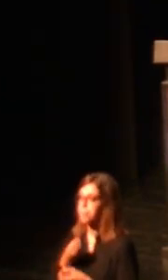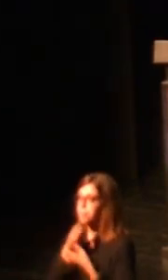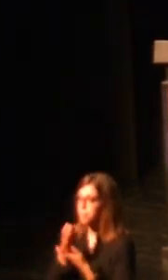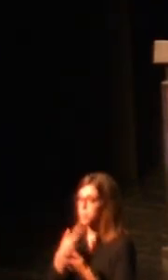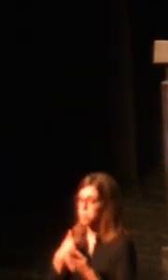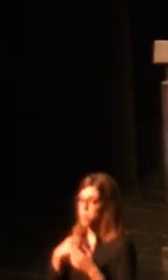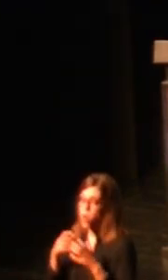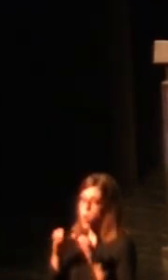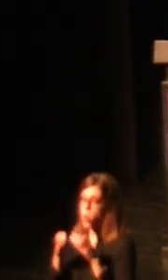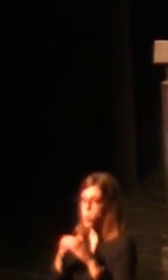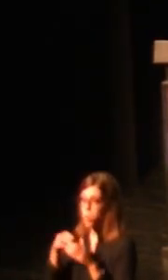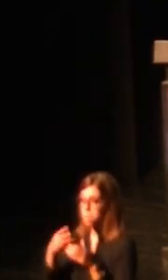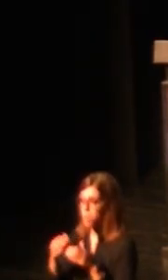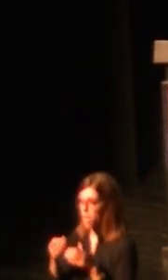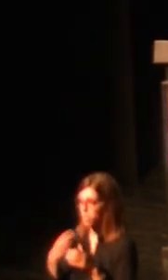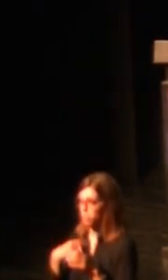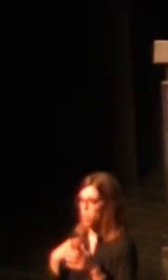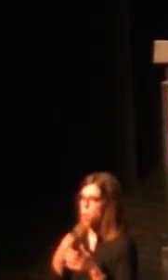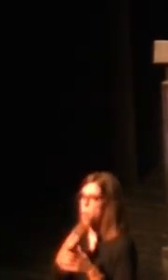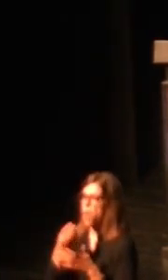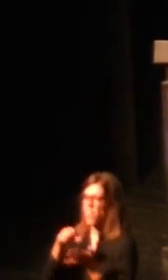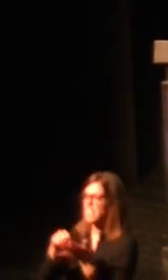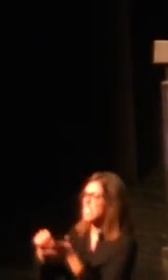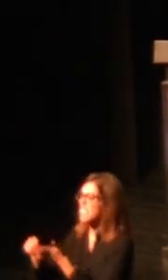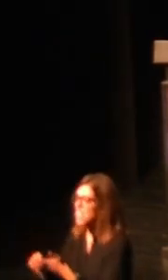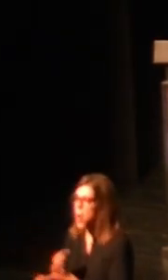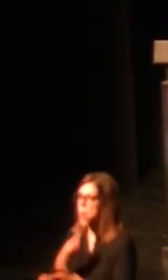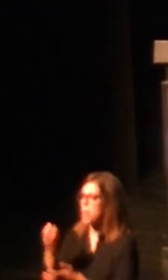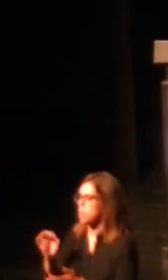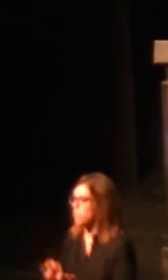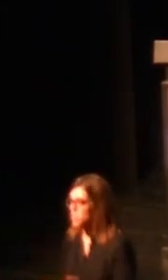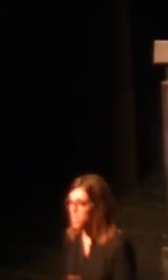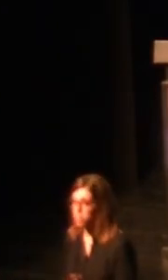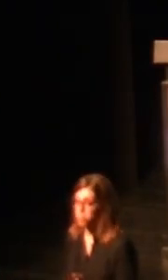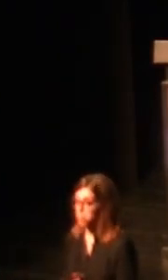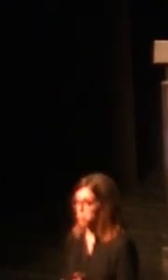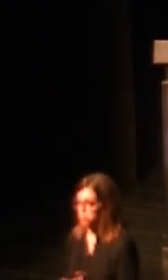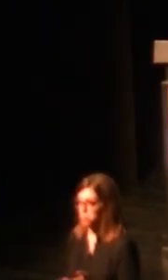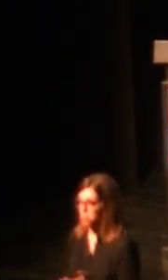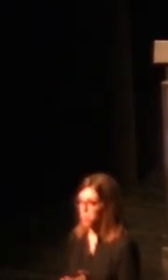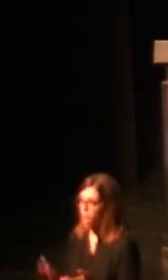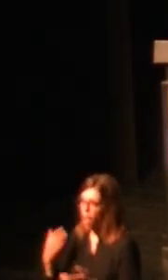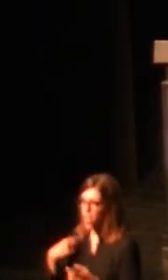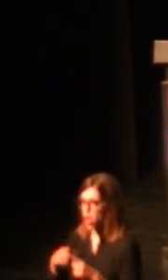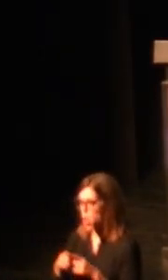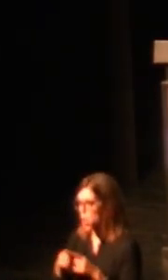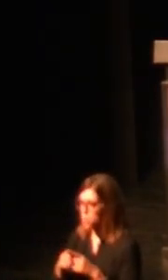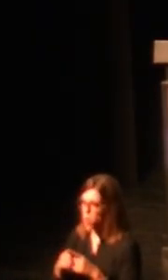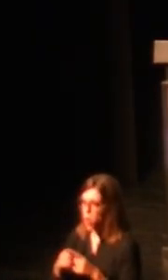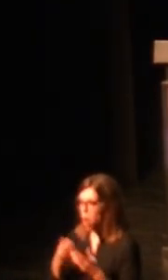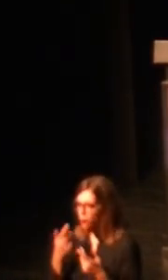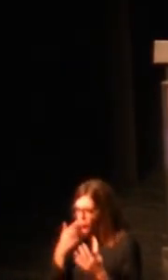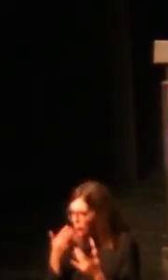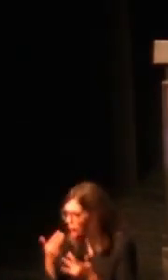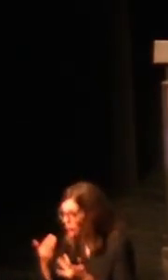MAS ha dejado de ser importante cuántos centros tenemos, cuántos profesionales somos, algo que hasta hace poco todos nos vanagloriábamos, sino cuántos